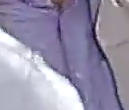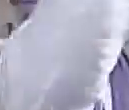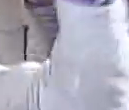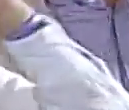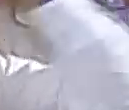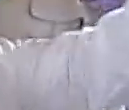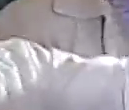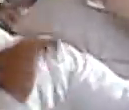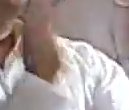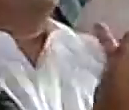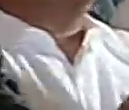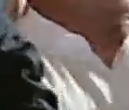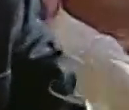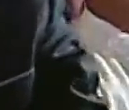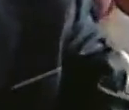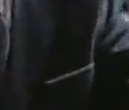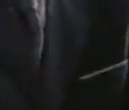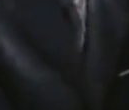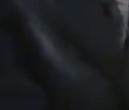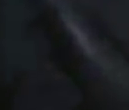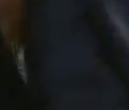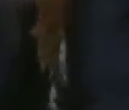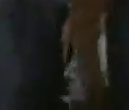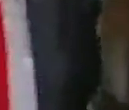pueblo, les llegará la justicia.